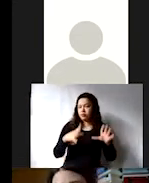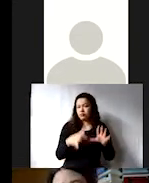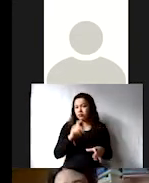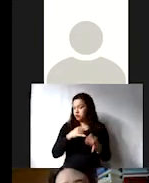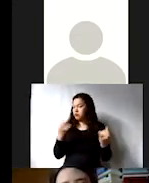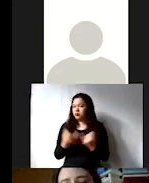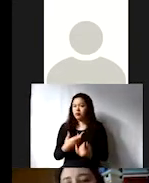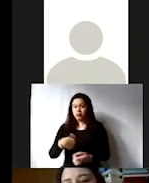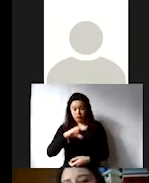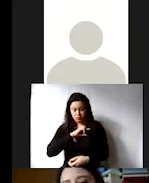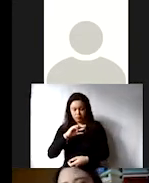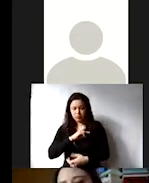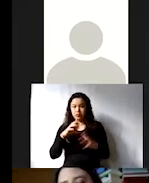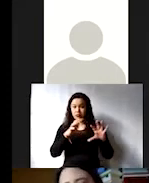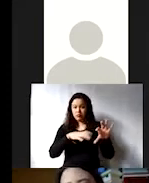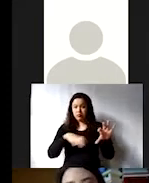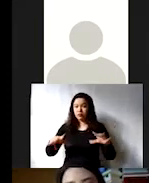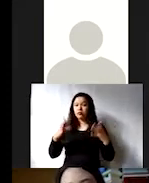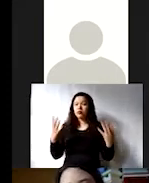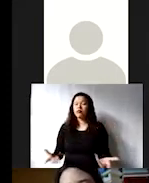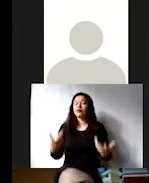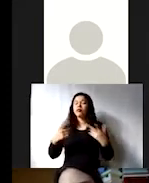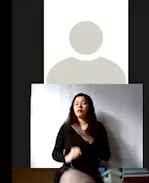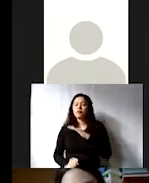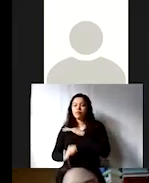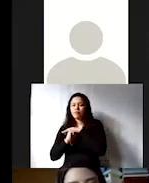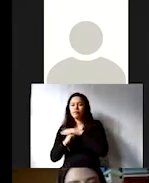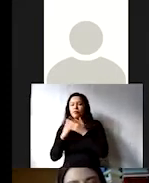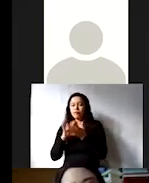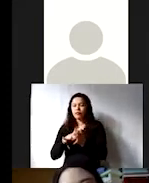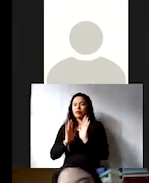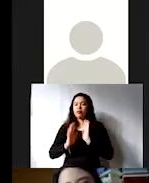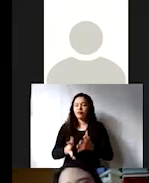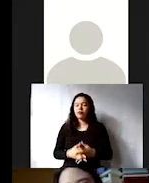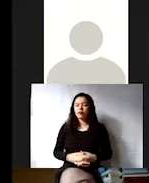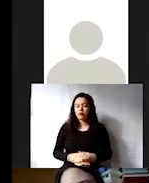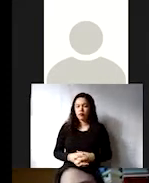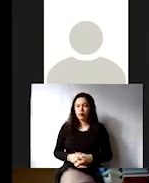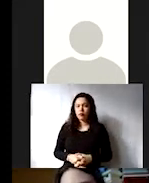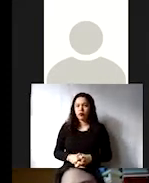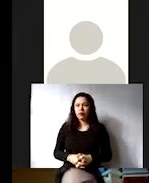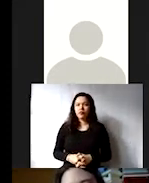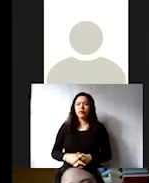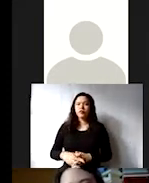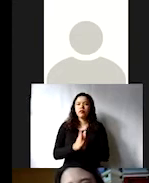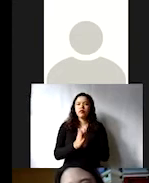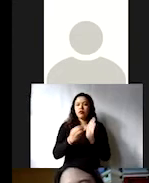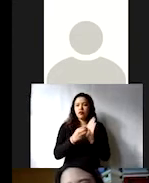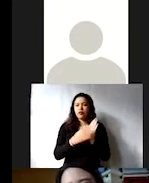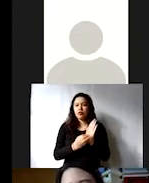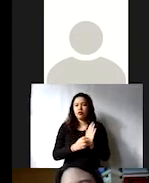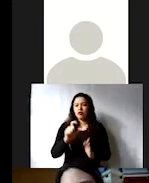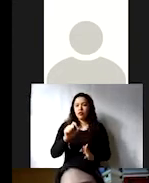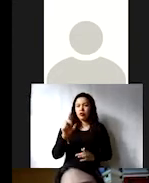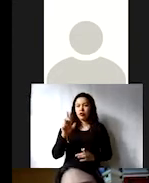incluso el sector privado, pues ya trabajan sobre la sostenibilidad. Y lo que busca la Agenda 2030 al ser una hoja de ruta para